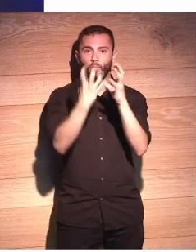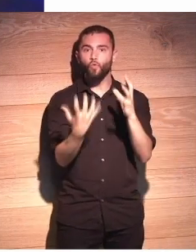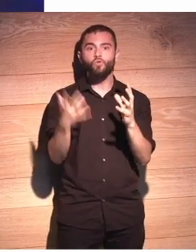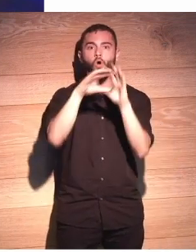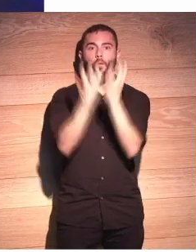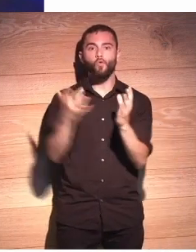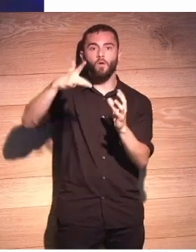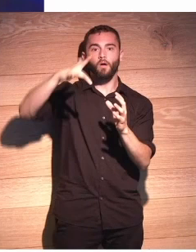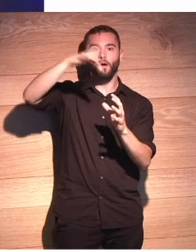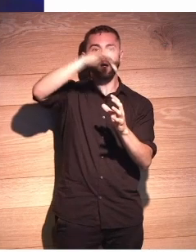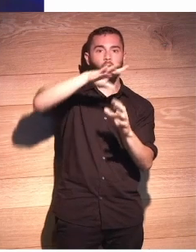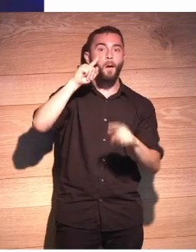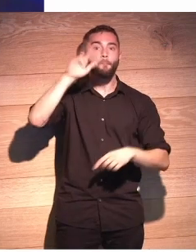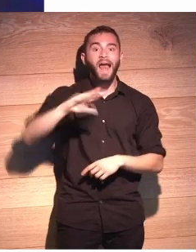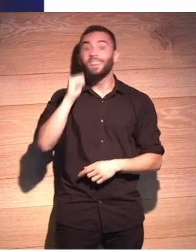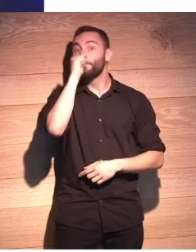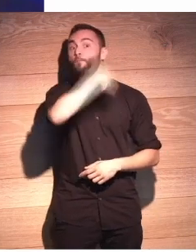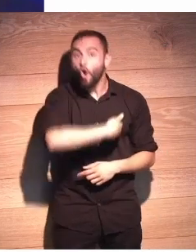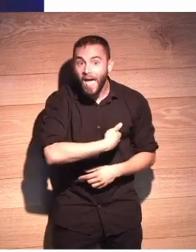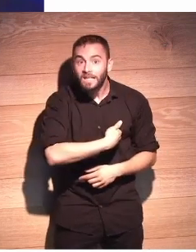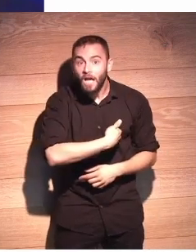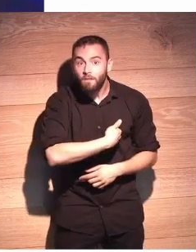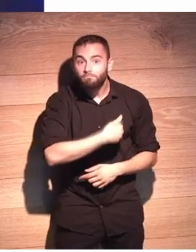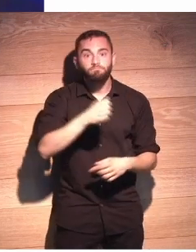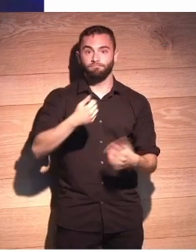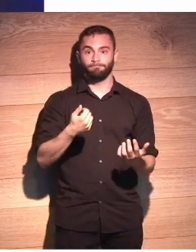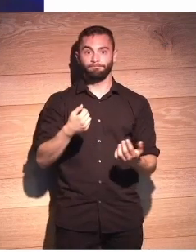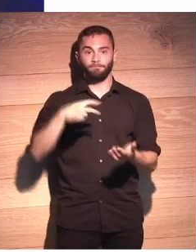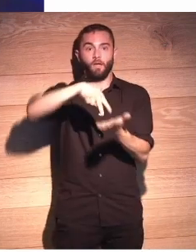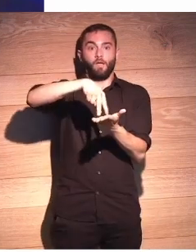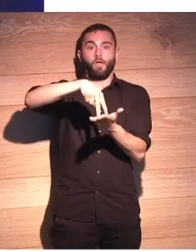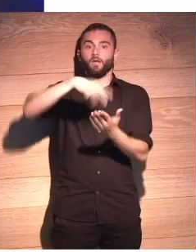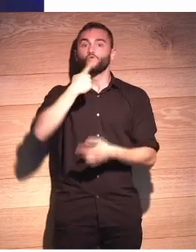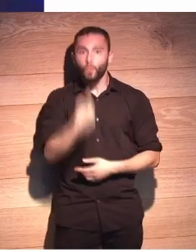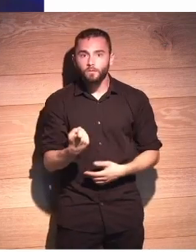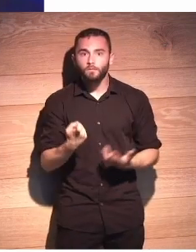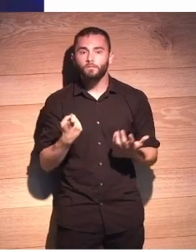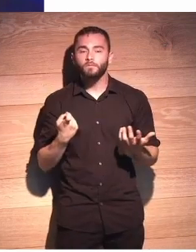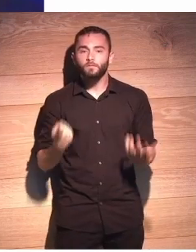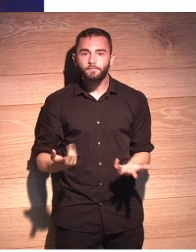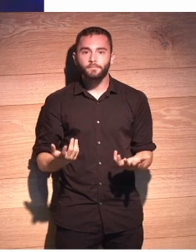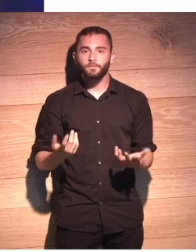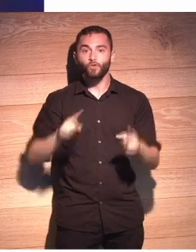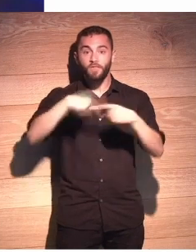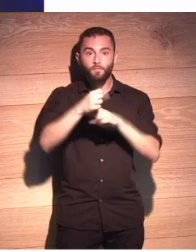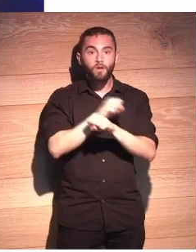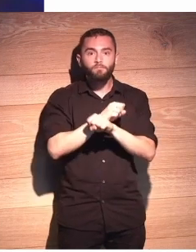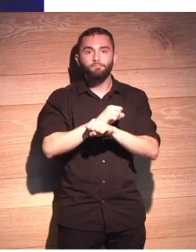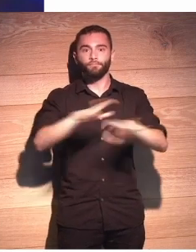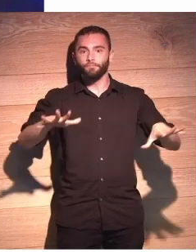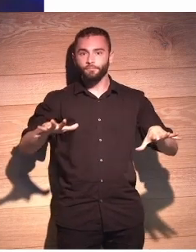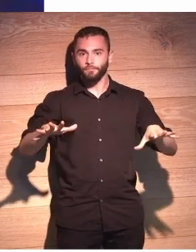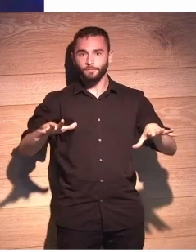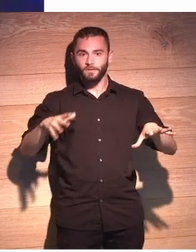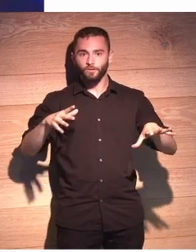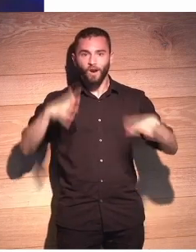porque parece que está con una cogorza que no se tiene en pie. Y lo peor de esto es que esto se viraliza. Esto, bueno,